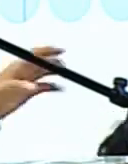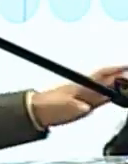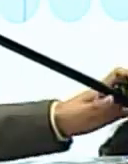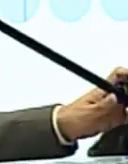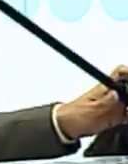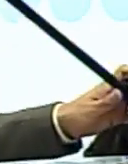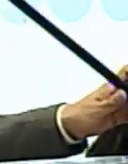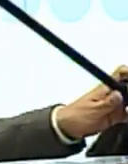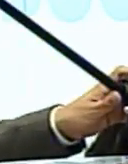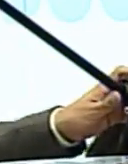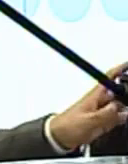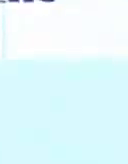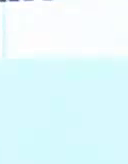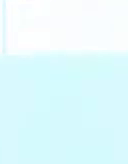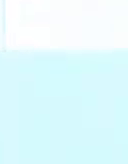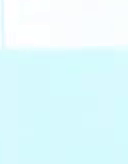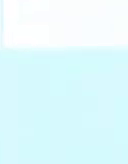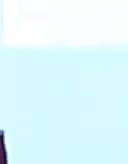panel.